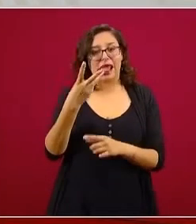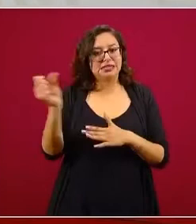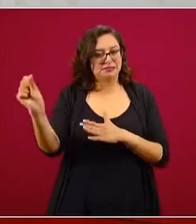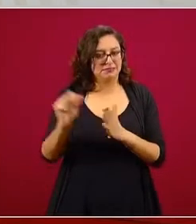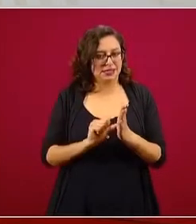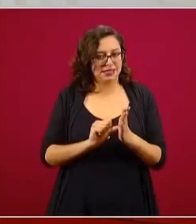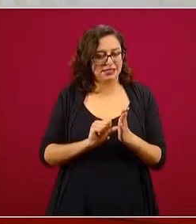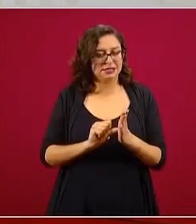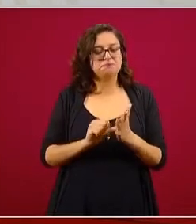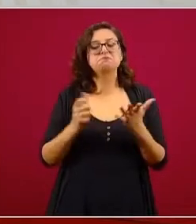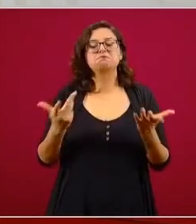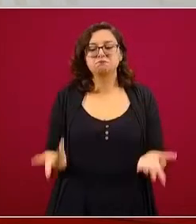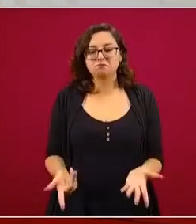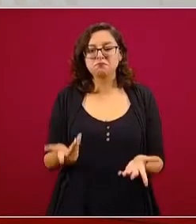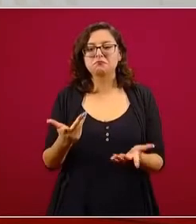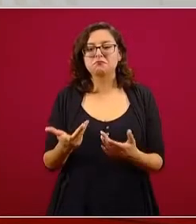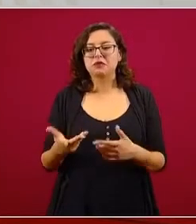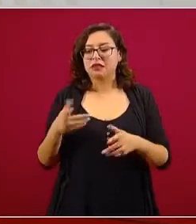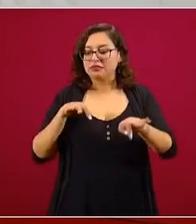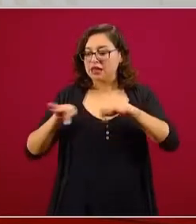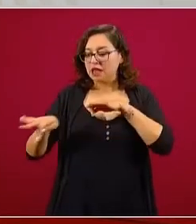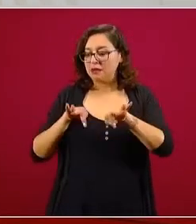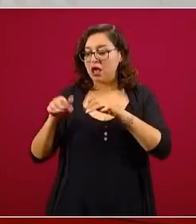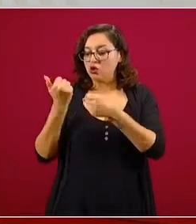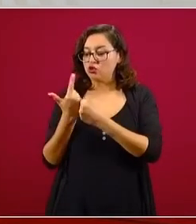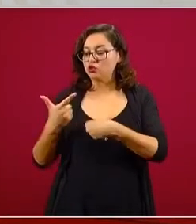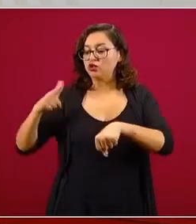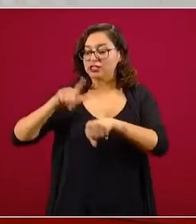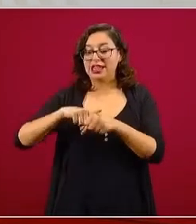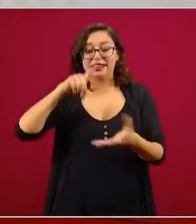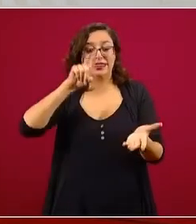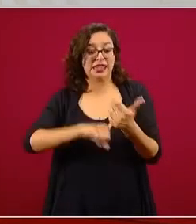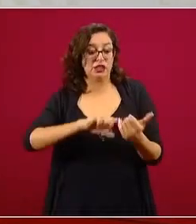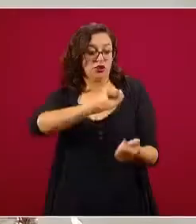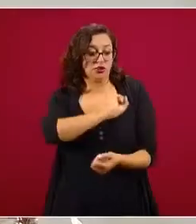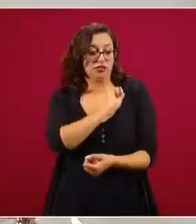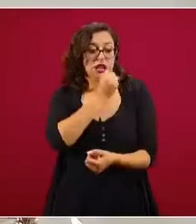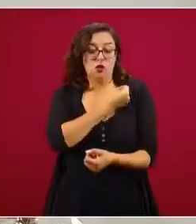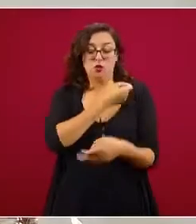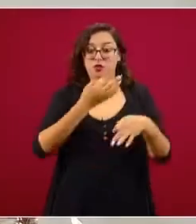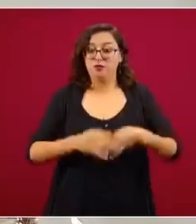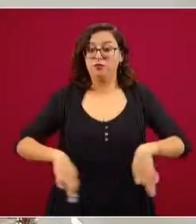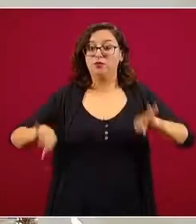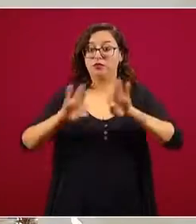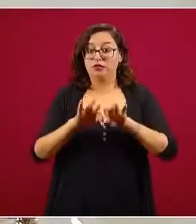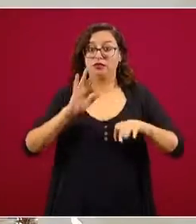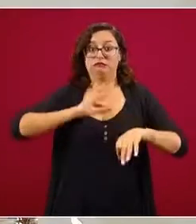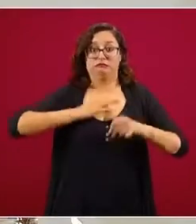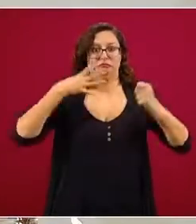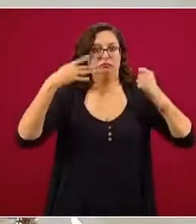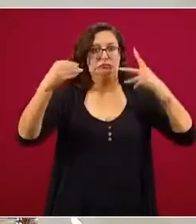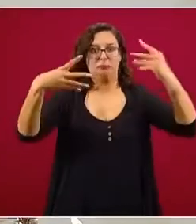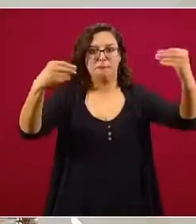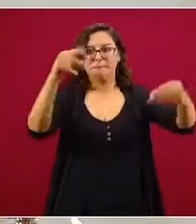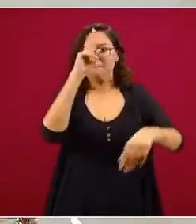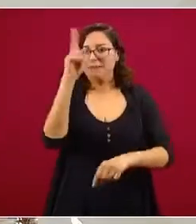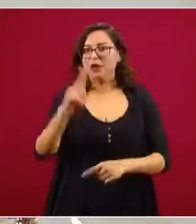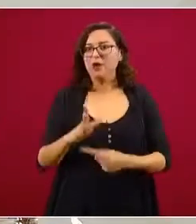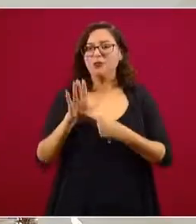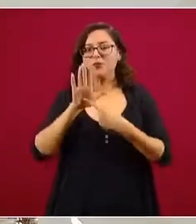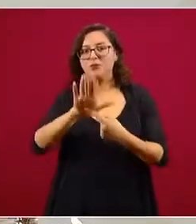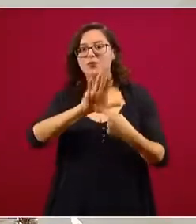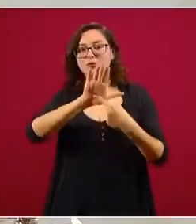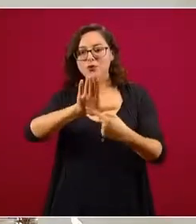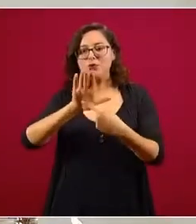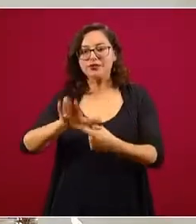que podamos hacer visible el trabajo social dentro del campo de la salud y en el ámbito del COVID-19. Quiero